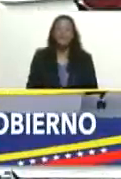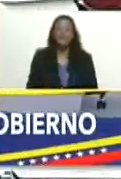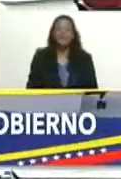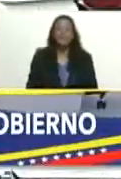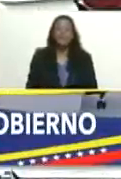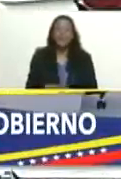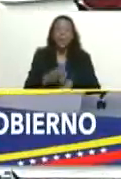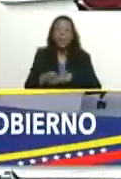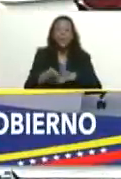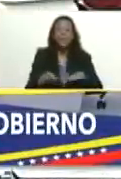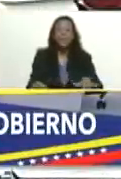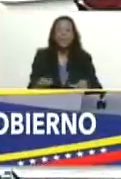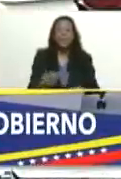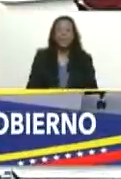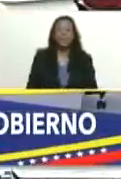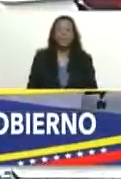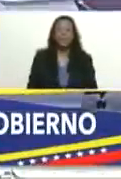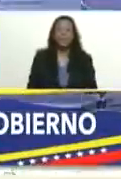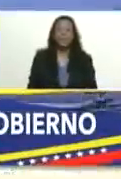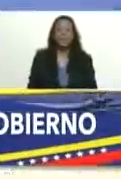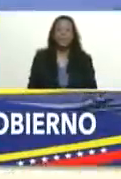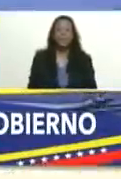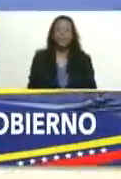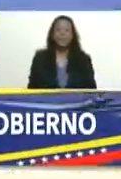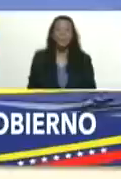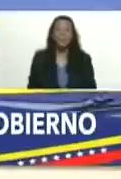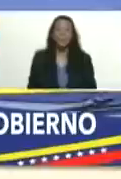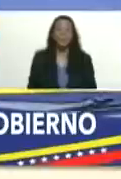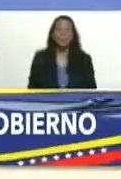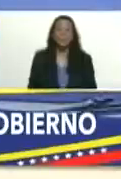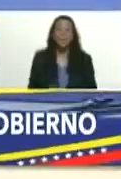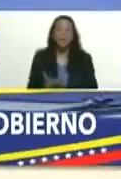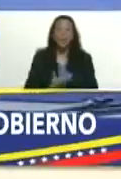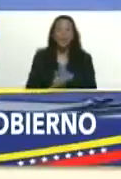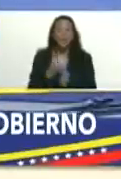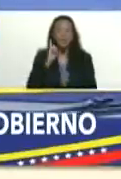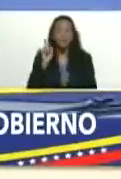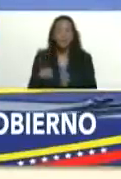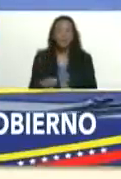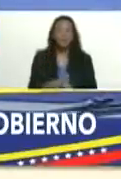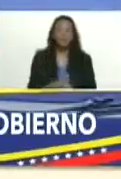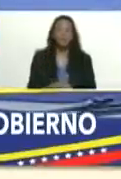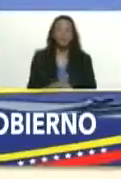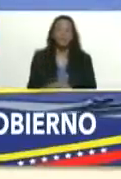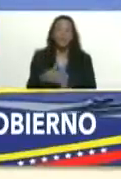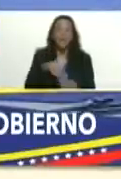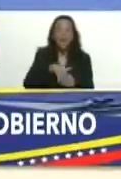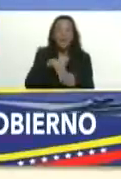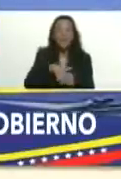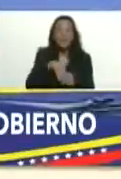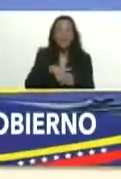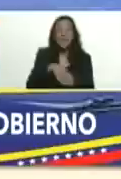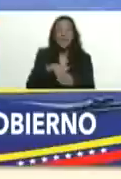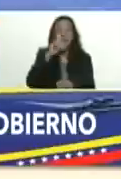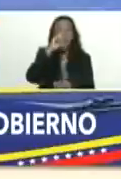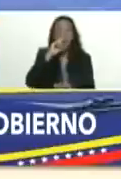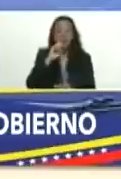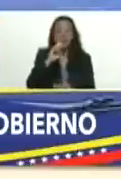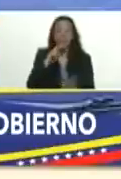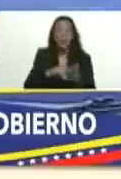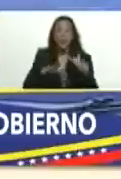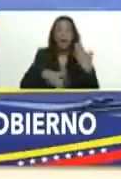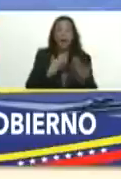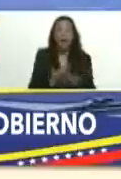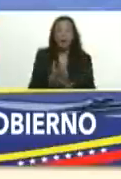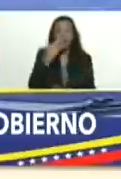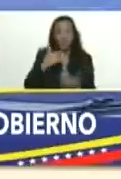del municipio Díaz, San Juan Bautista, la alcaldesa, electa y reelecta desde el año 2000 hasta